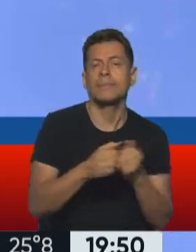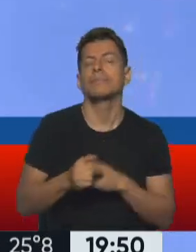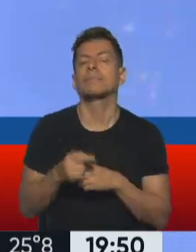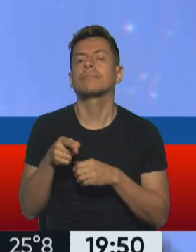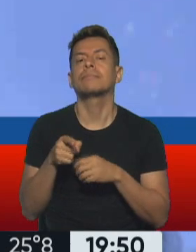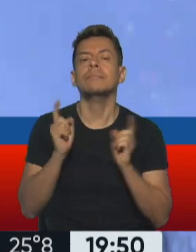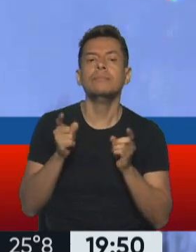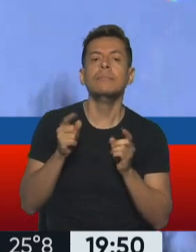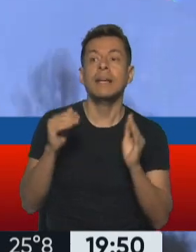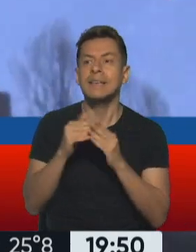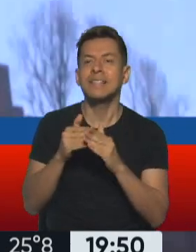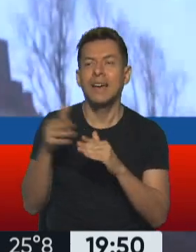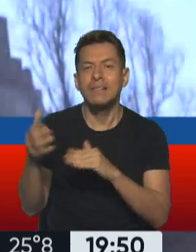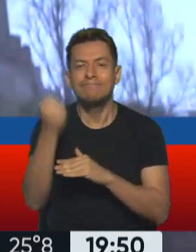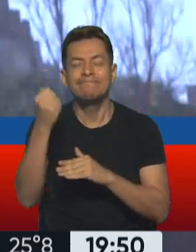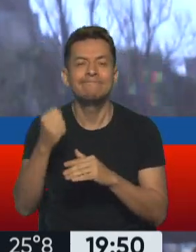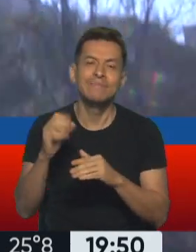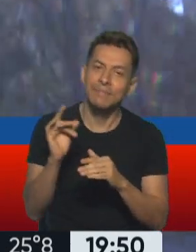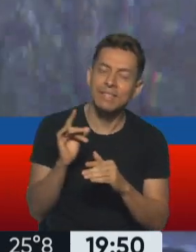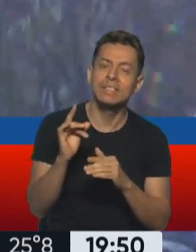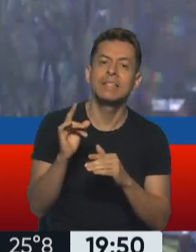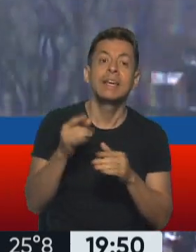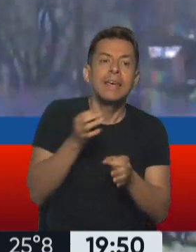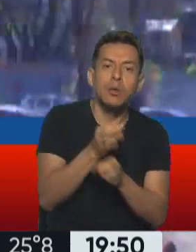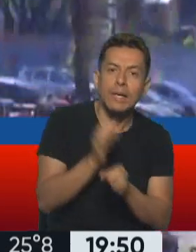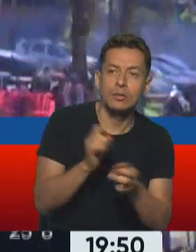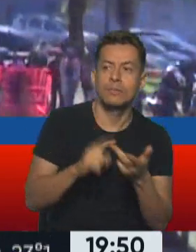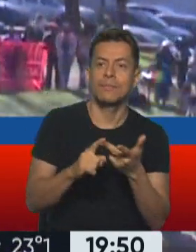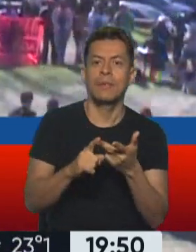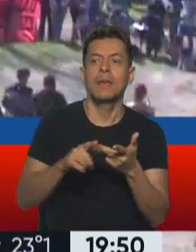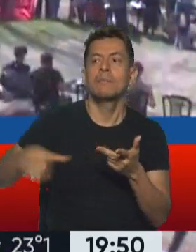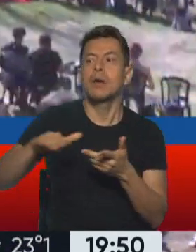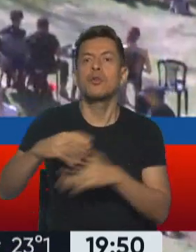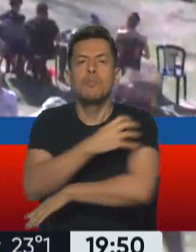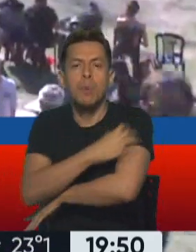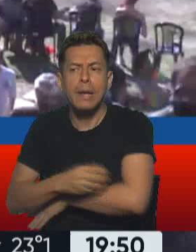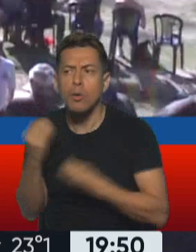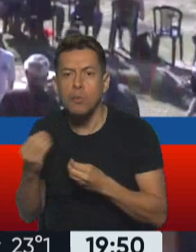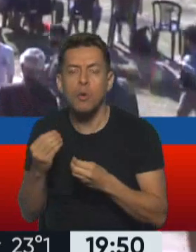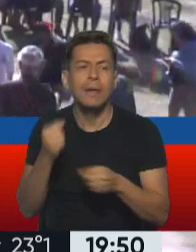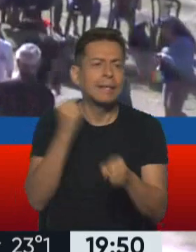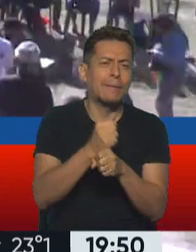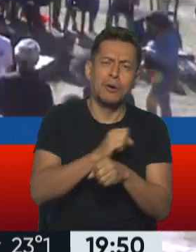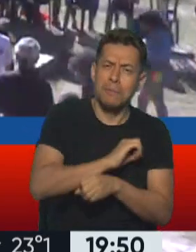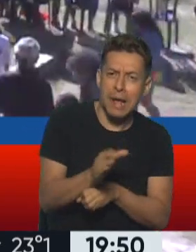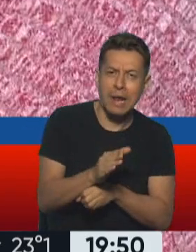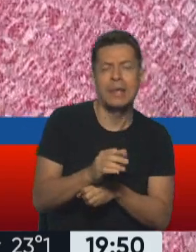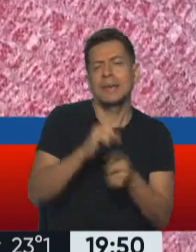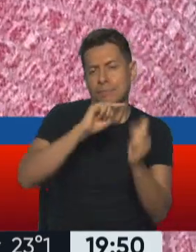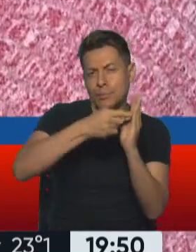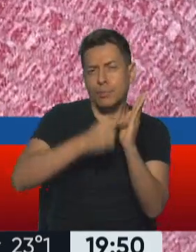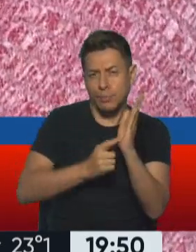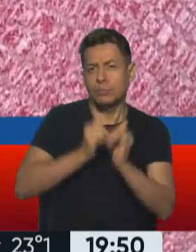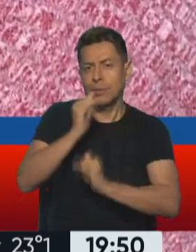falta de acceso a la vivienda, la educación, el estado de los barrios populares y la precarización laboral. Se está debatiendo